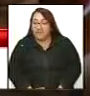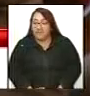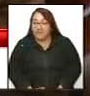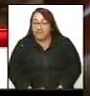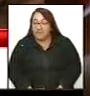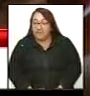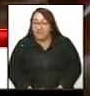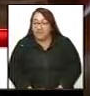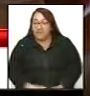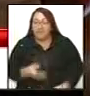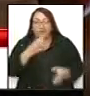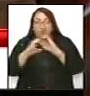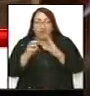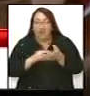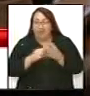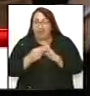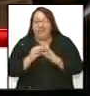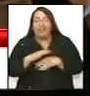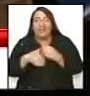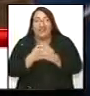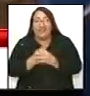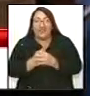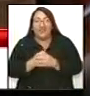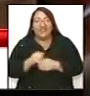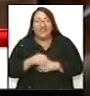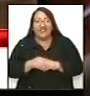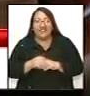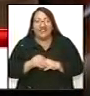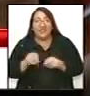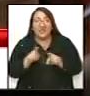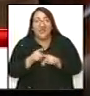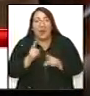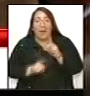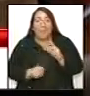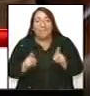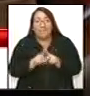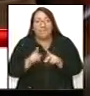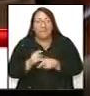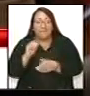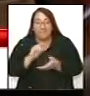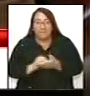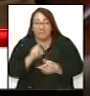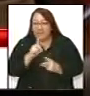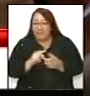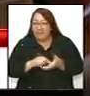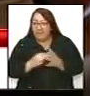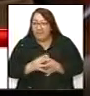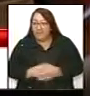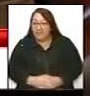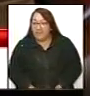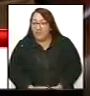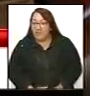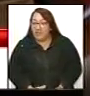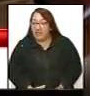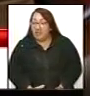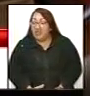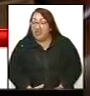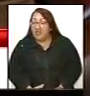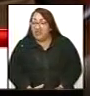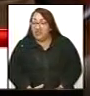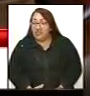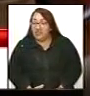quiero comunicar al público, al país, que ella, en vez de venir y esperar el tiempo aquí, cuando se le